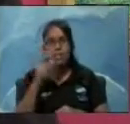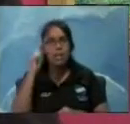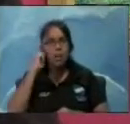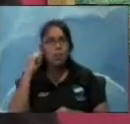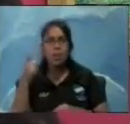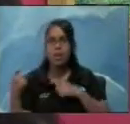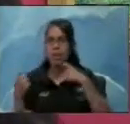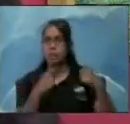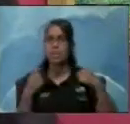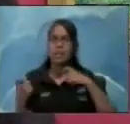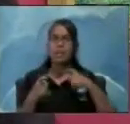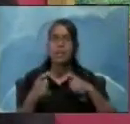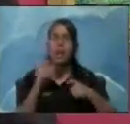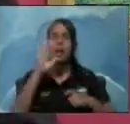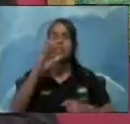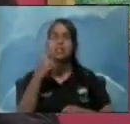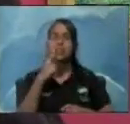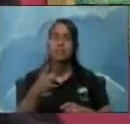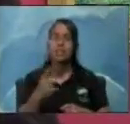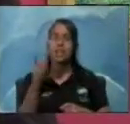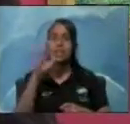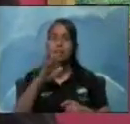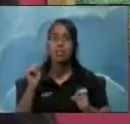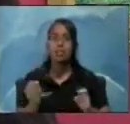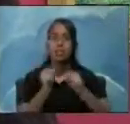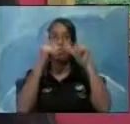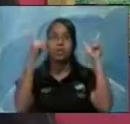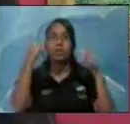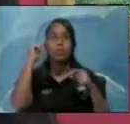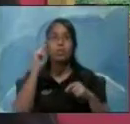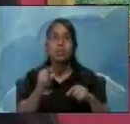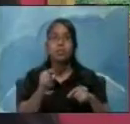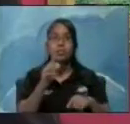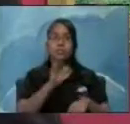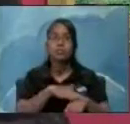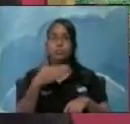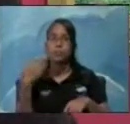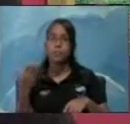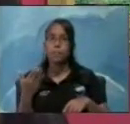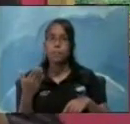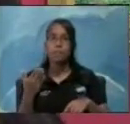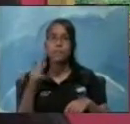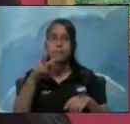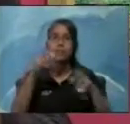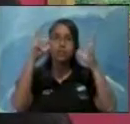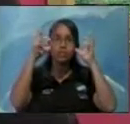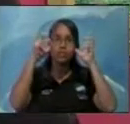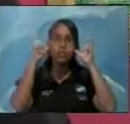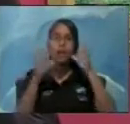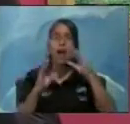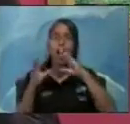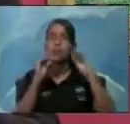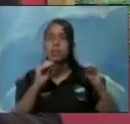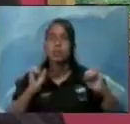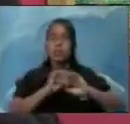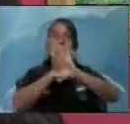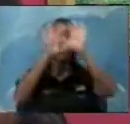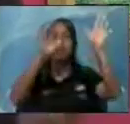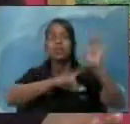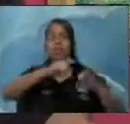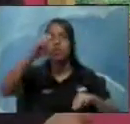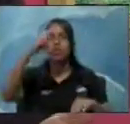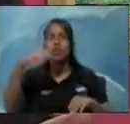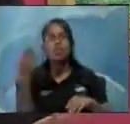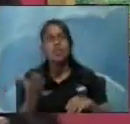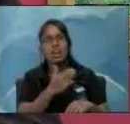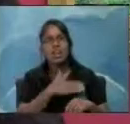peleadora así decían estaban perplejos por eso porque les oía hablar las maravillas de Dios Qué